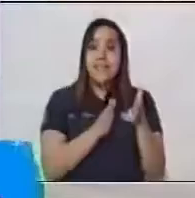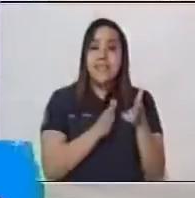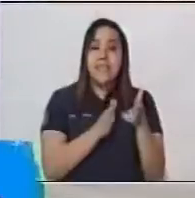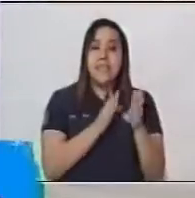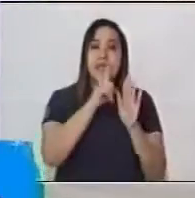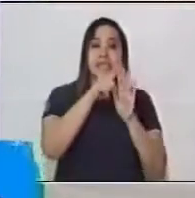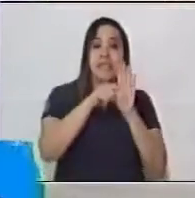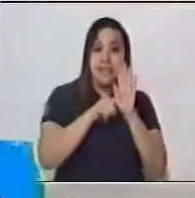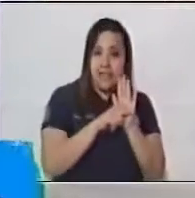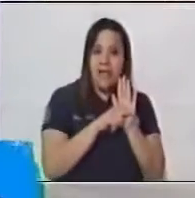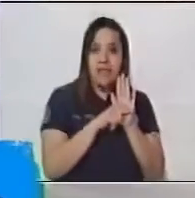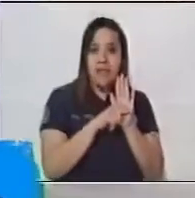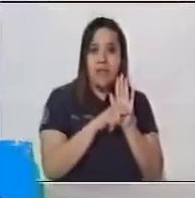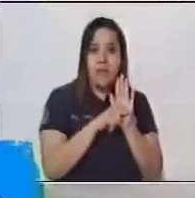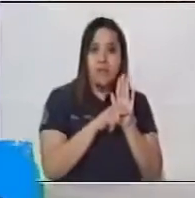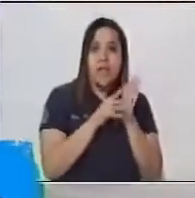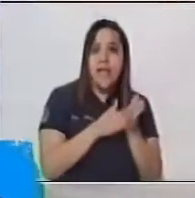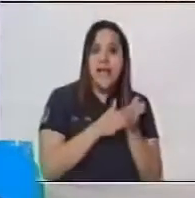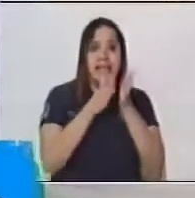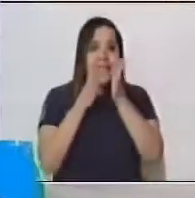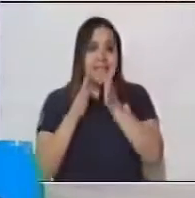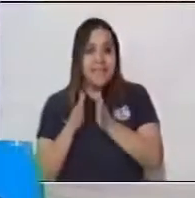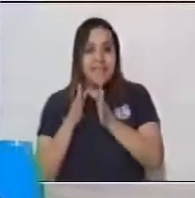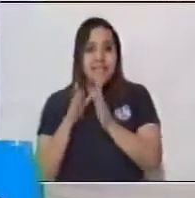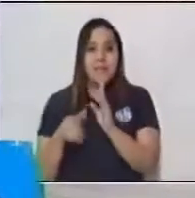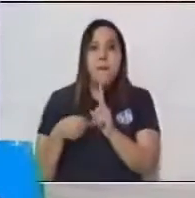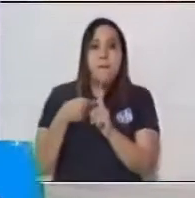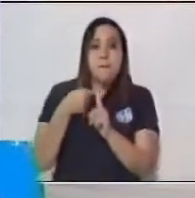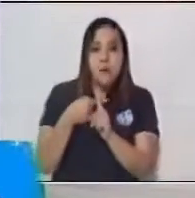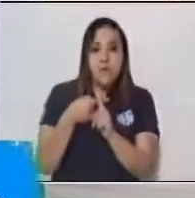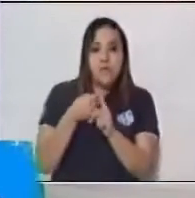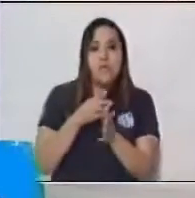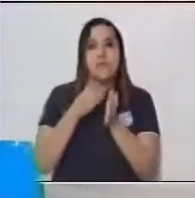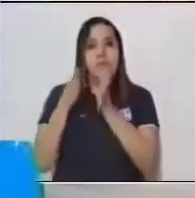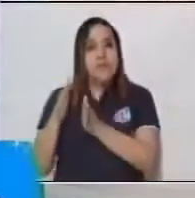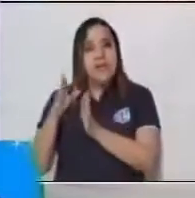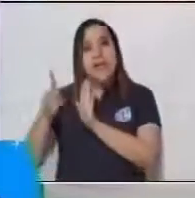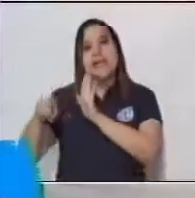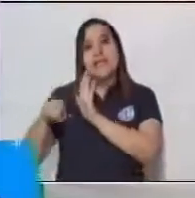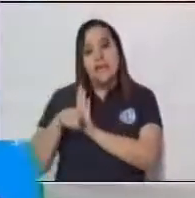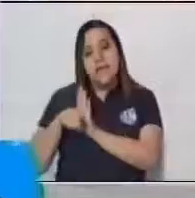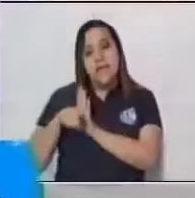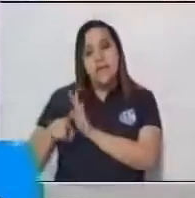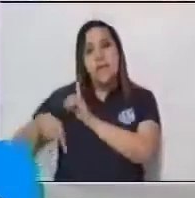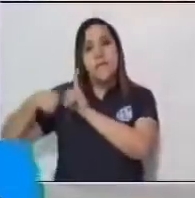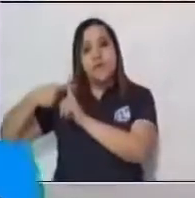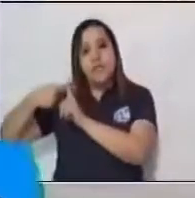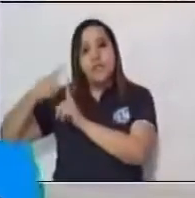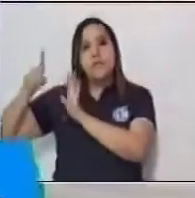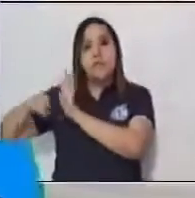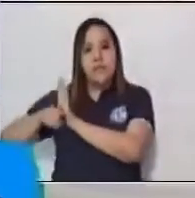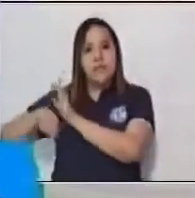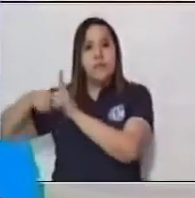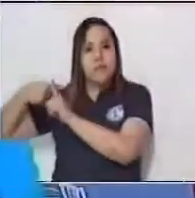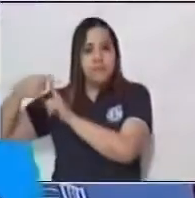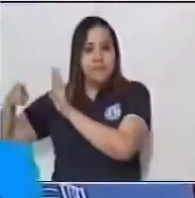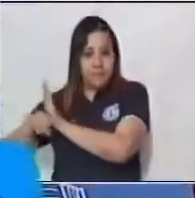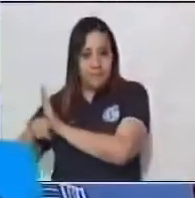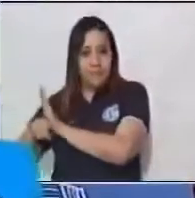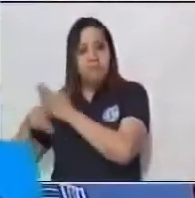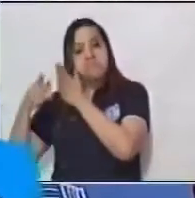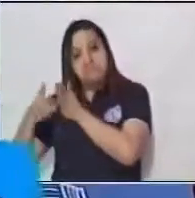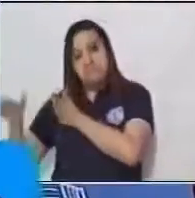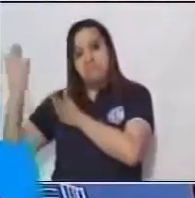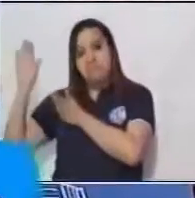lleva signo negativo. El siguiente va a llevar positivo, el siguiente negativo, el siguiente positivo y así. Ahí es